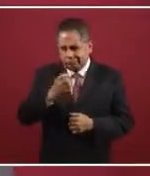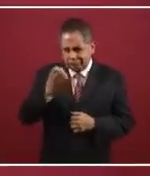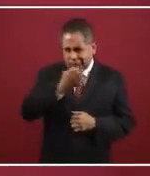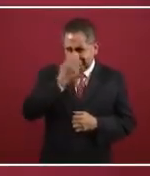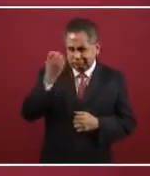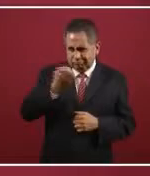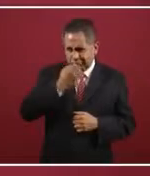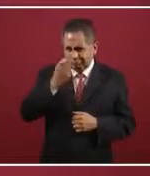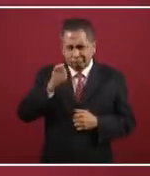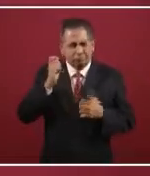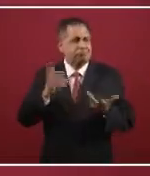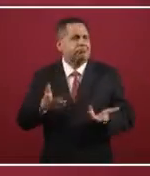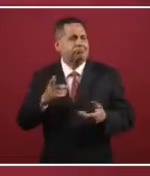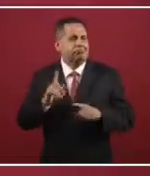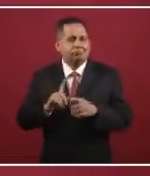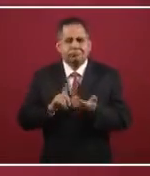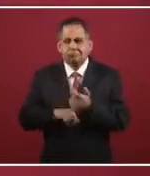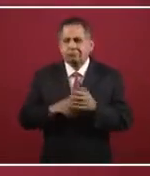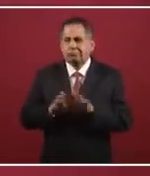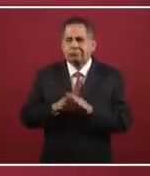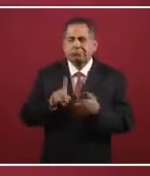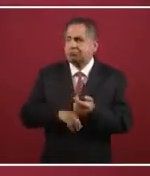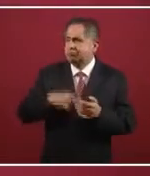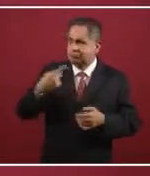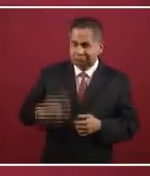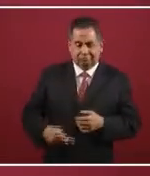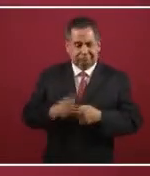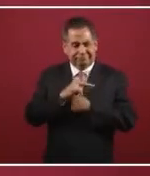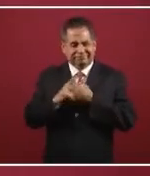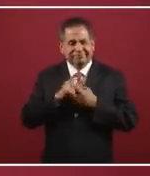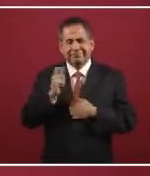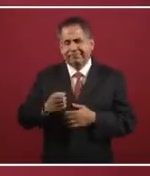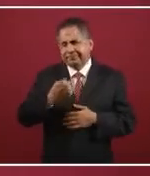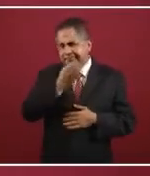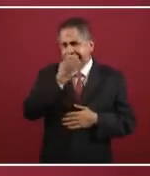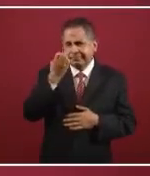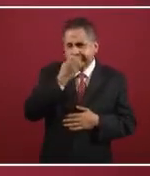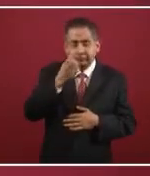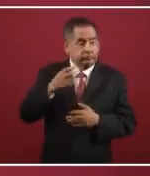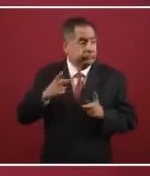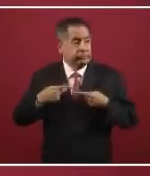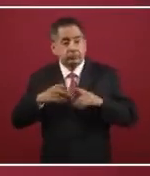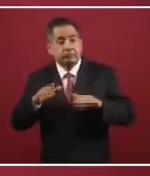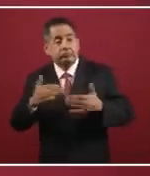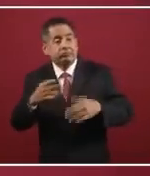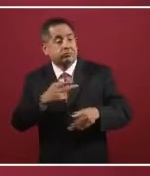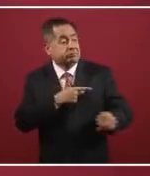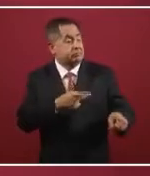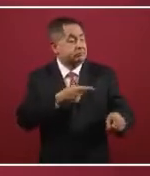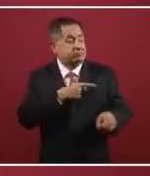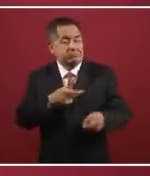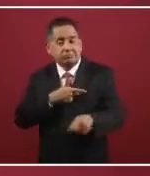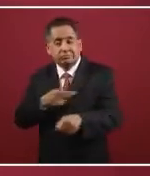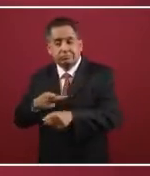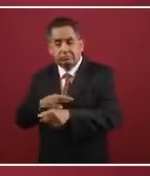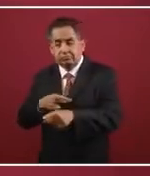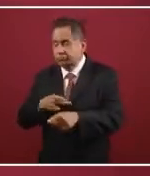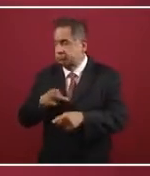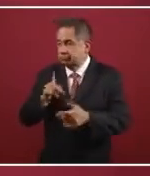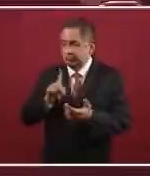en países como el nuestro, donde hay tanta pobreza y donde